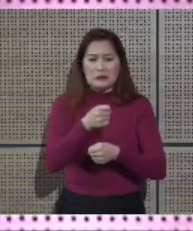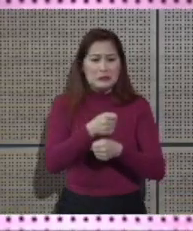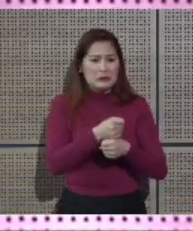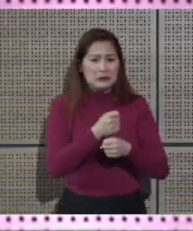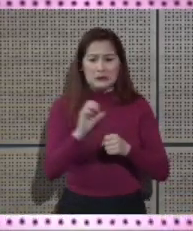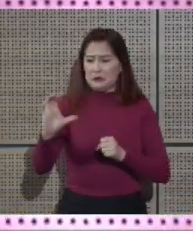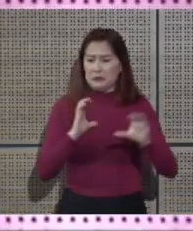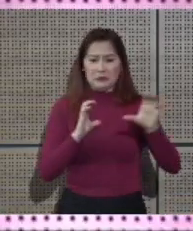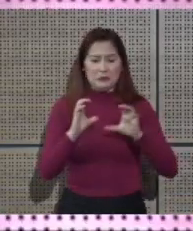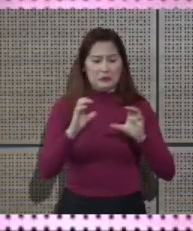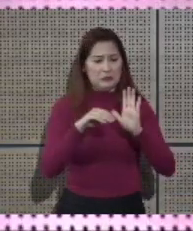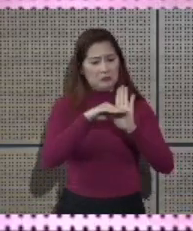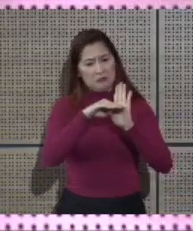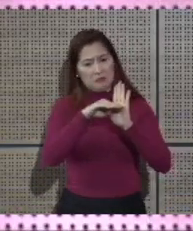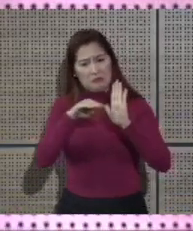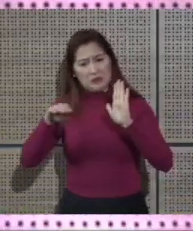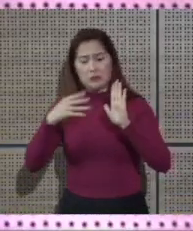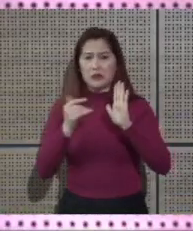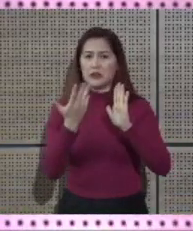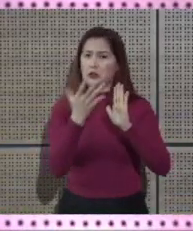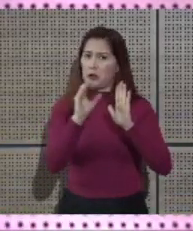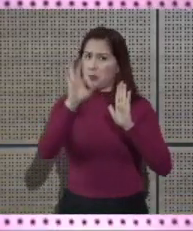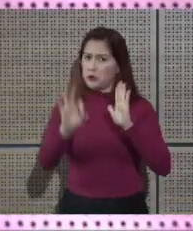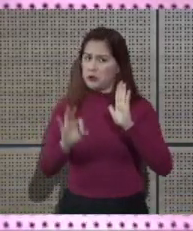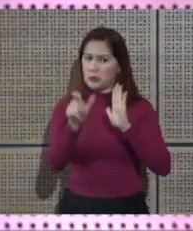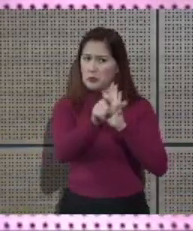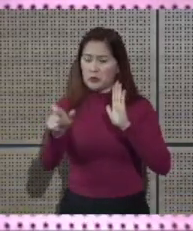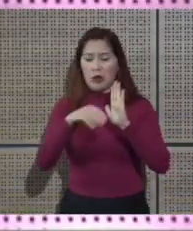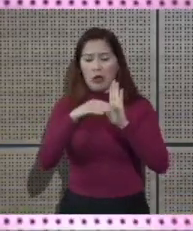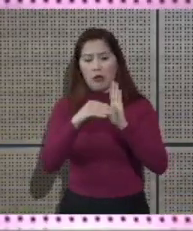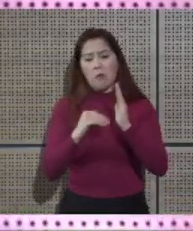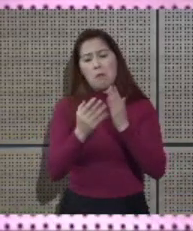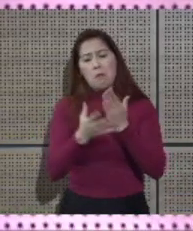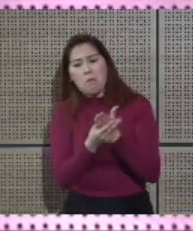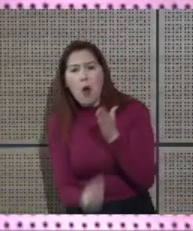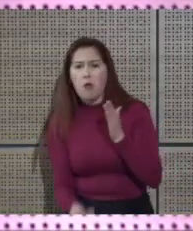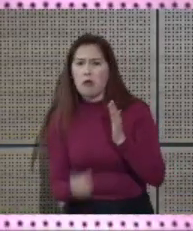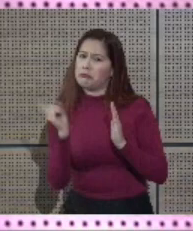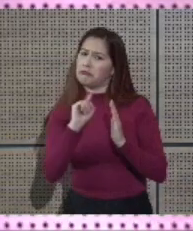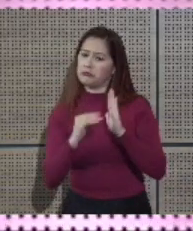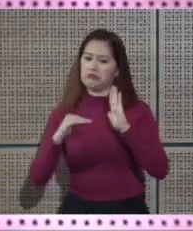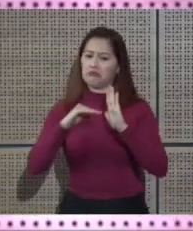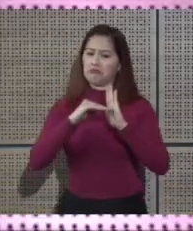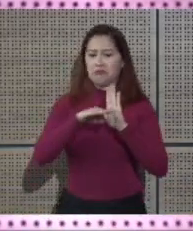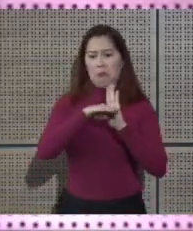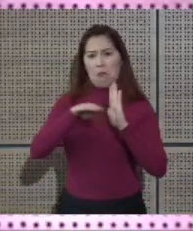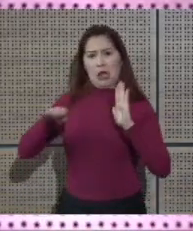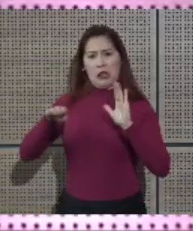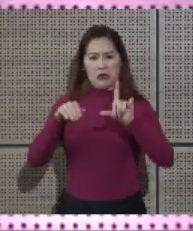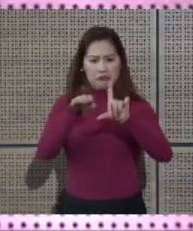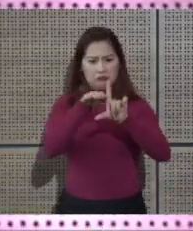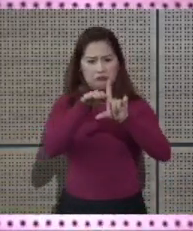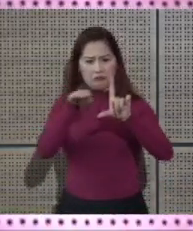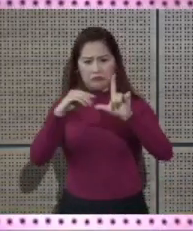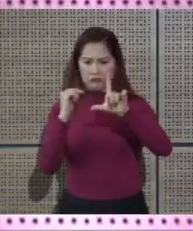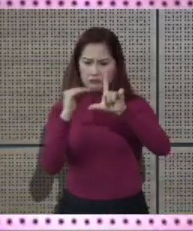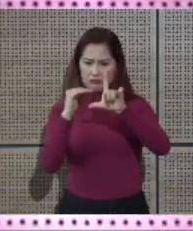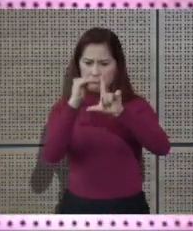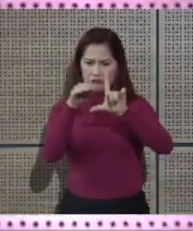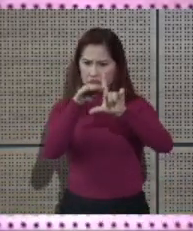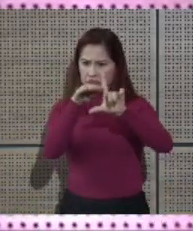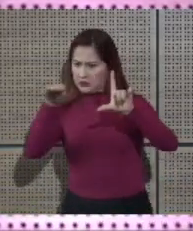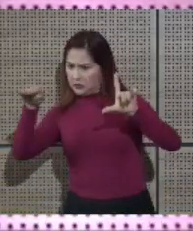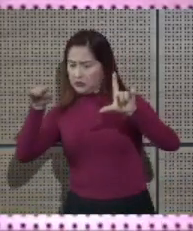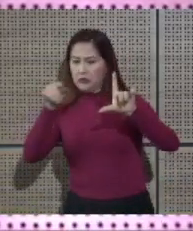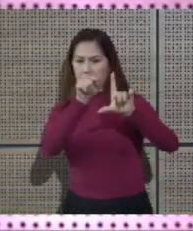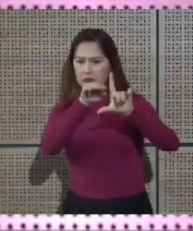de la mayoría de nuestros países está por arriba del 50% de la población ya. Está generando una presión muy importante porque una parte importante también